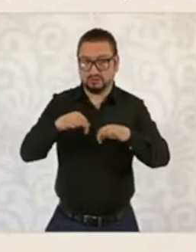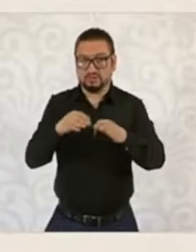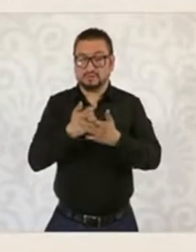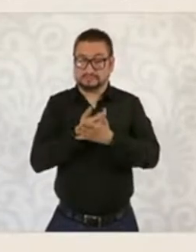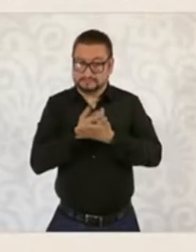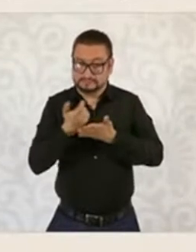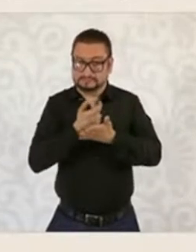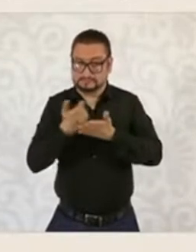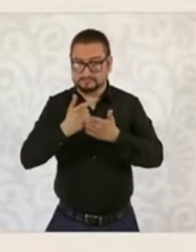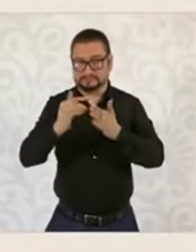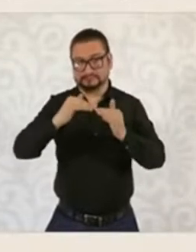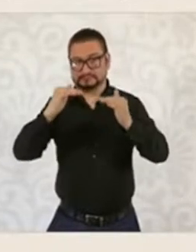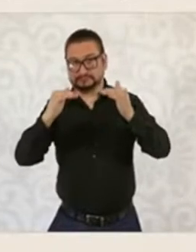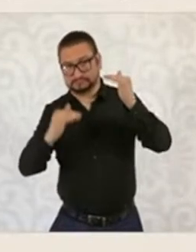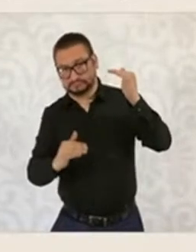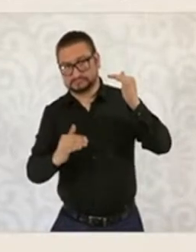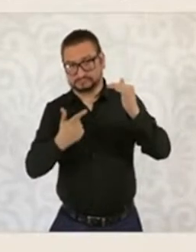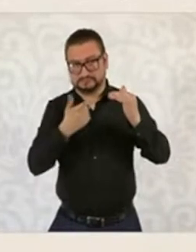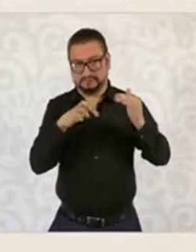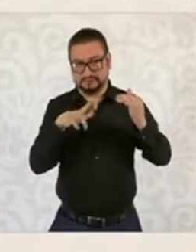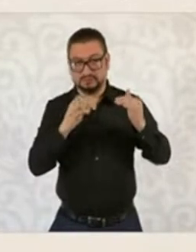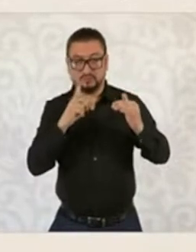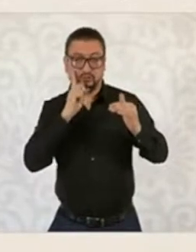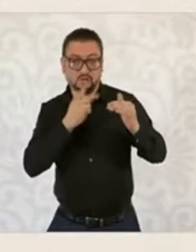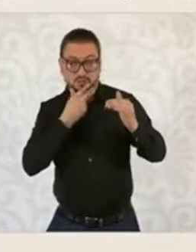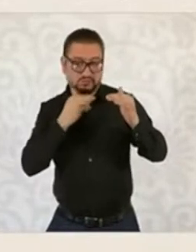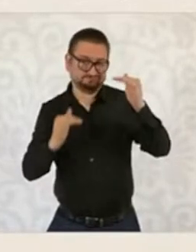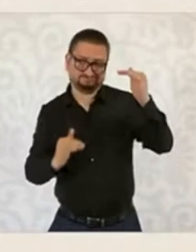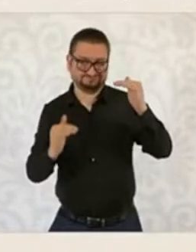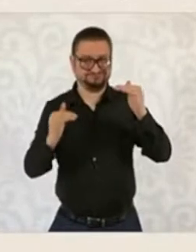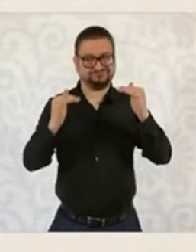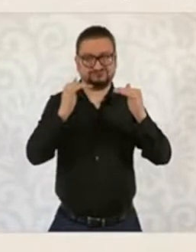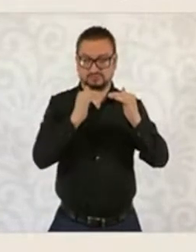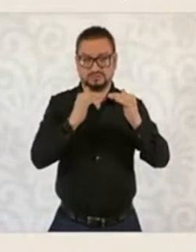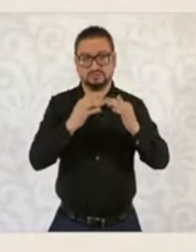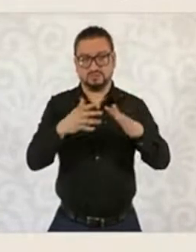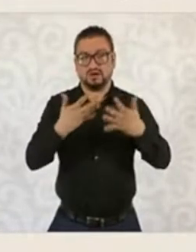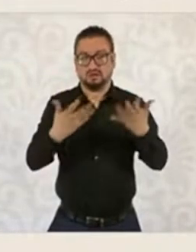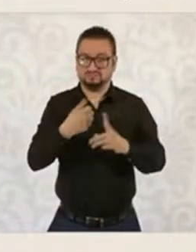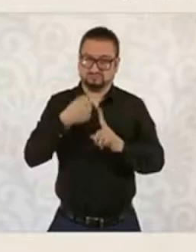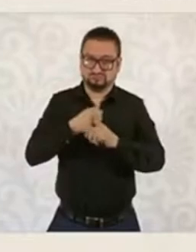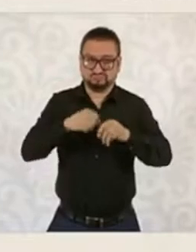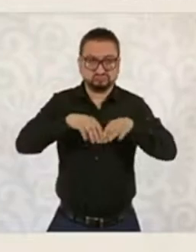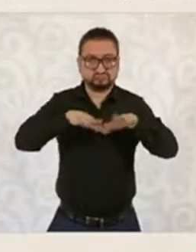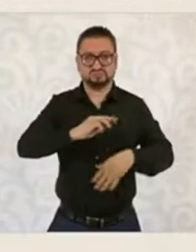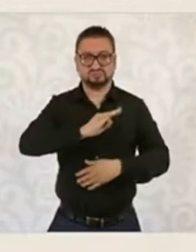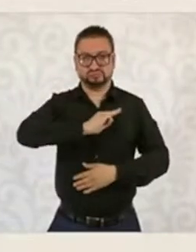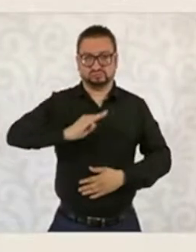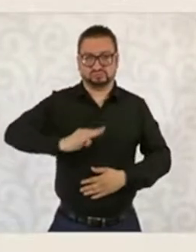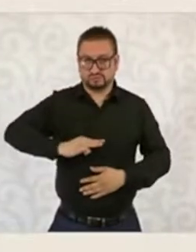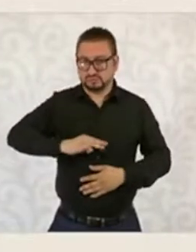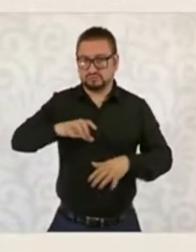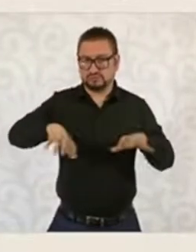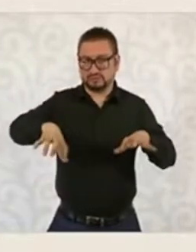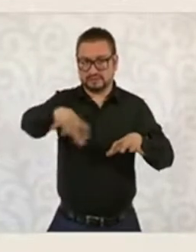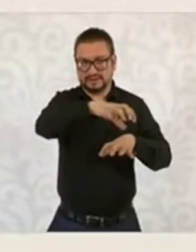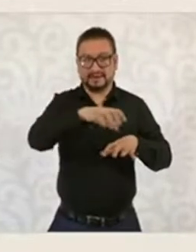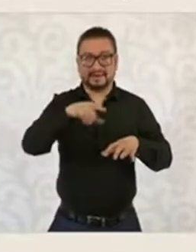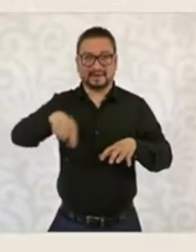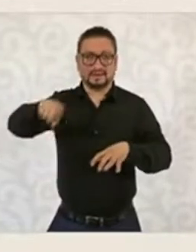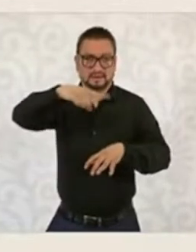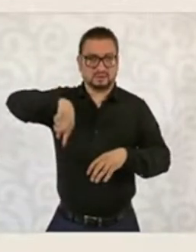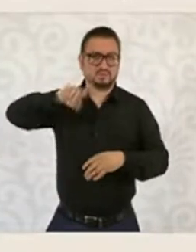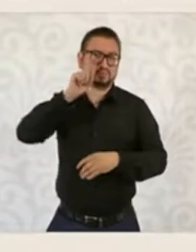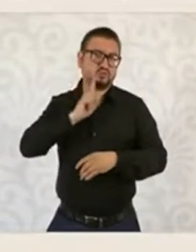existe justamente en este ámbito, en el de género. El impacto es mayor en aquellos municipios en donde residen las mujeres